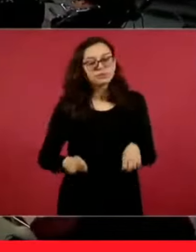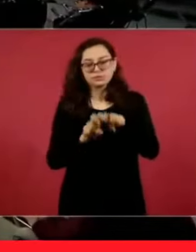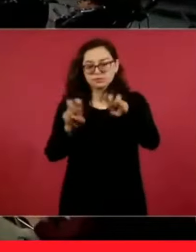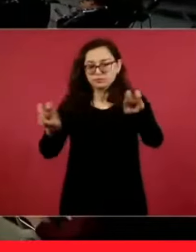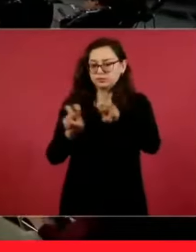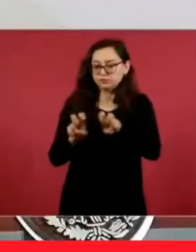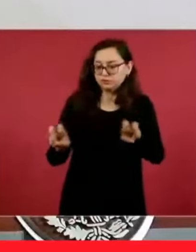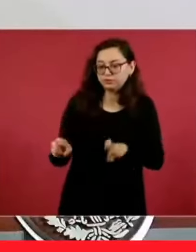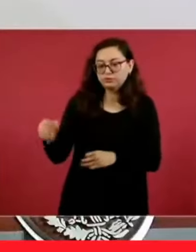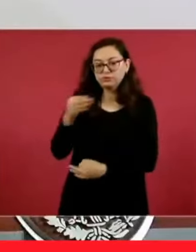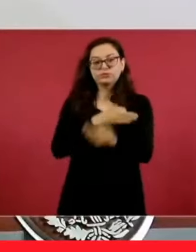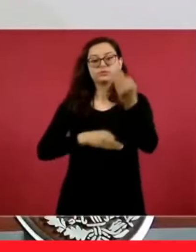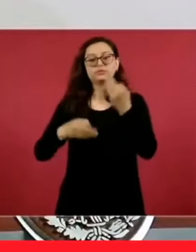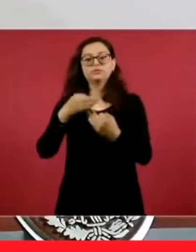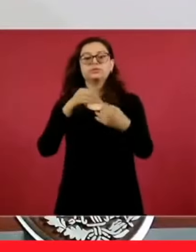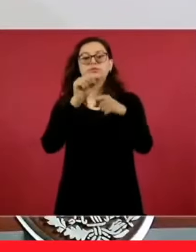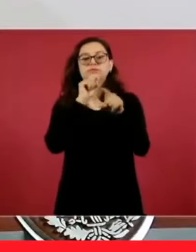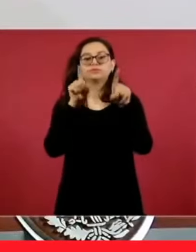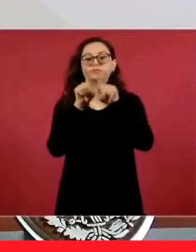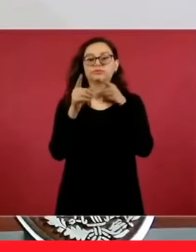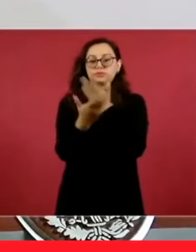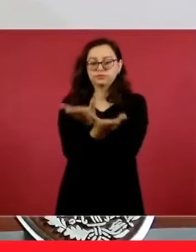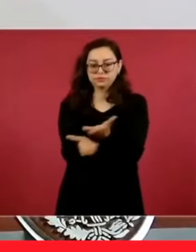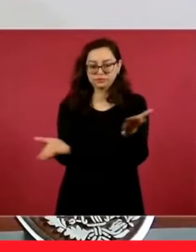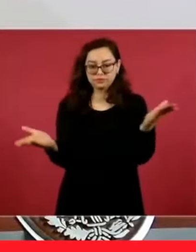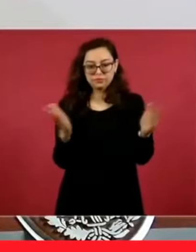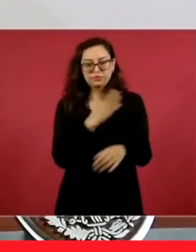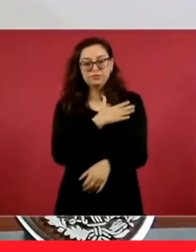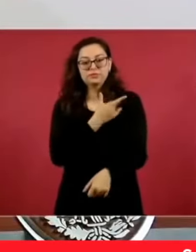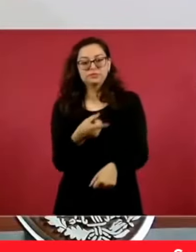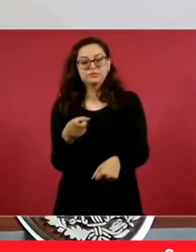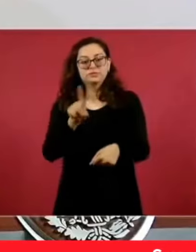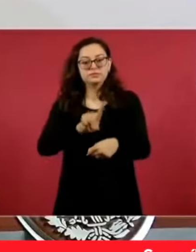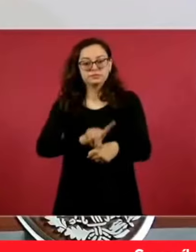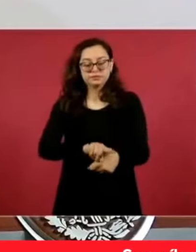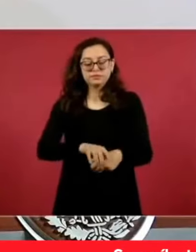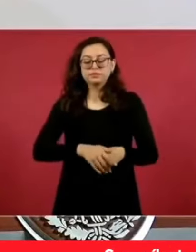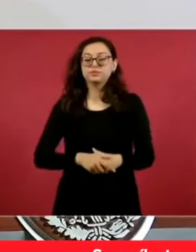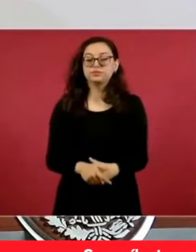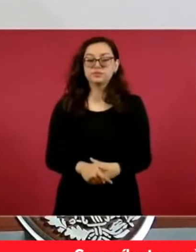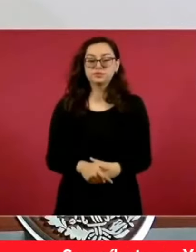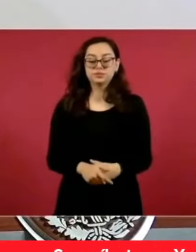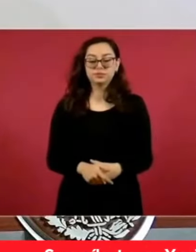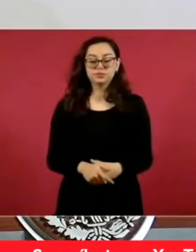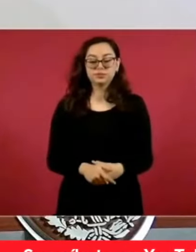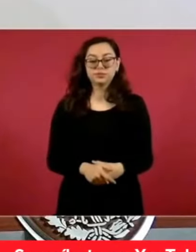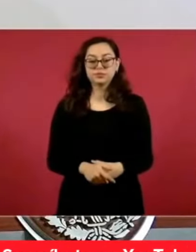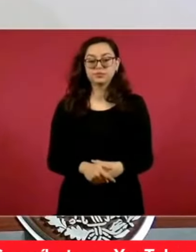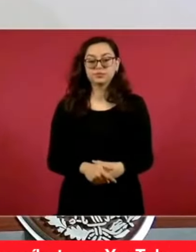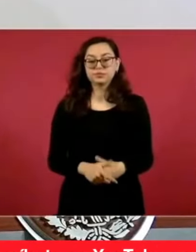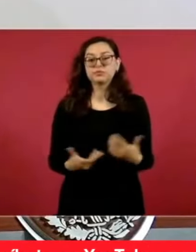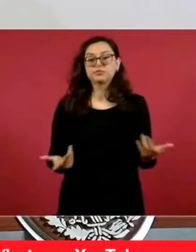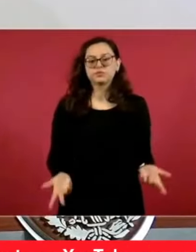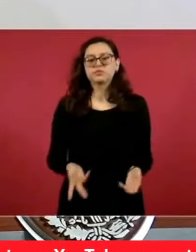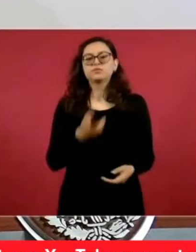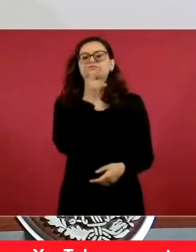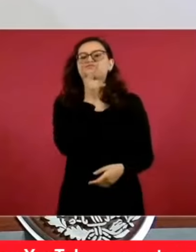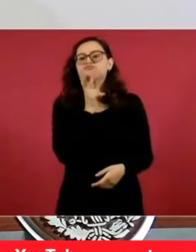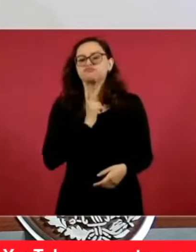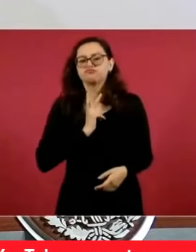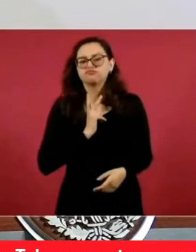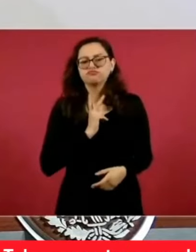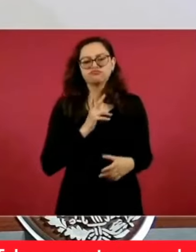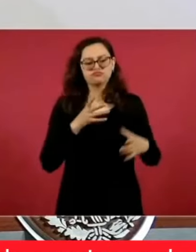barlet Buenos días a todos ustedes empezamos como de costumbre con el precio de la mezcla mexicana de